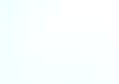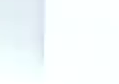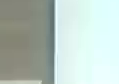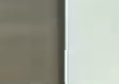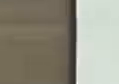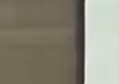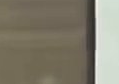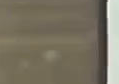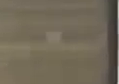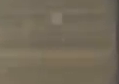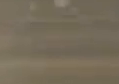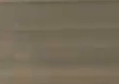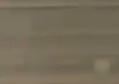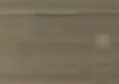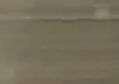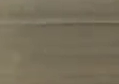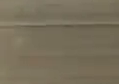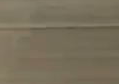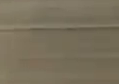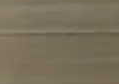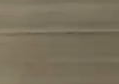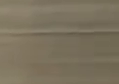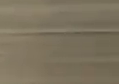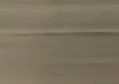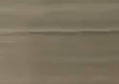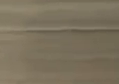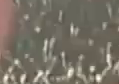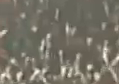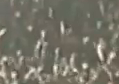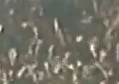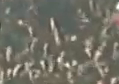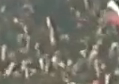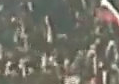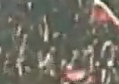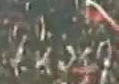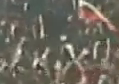¡Los quiero mucho! ¡Un abrazo, Bolivariano!